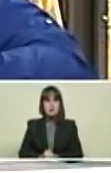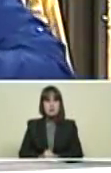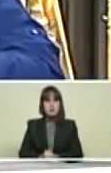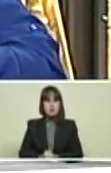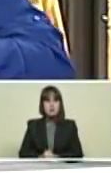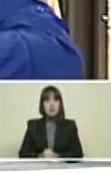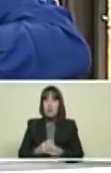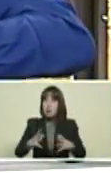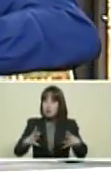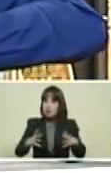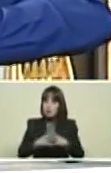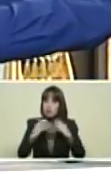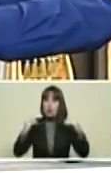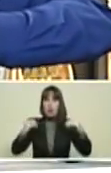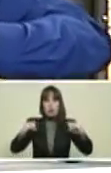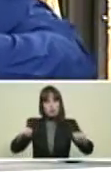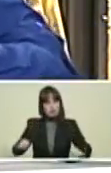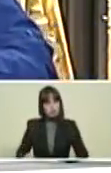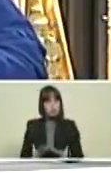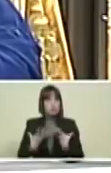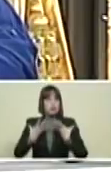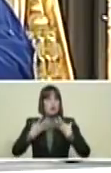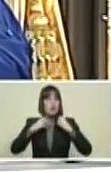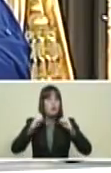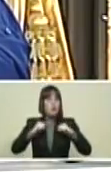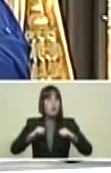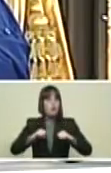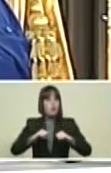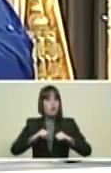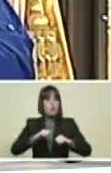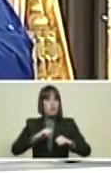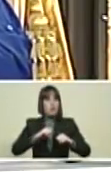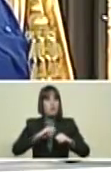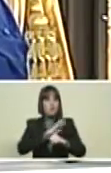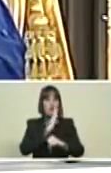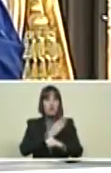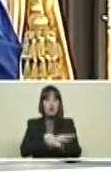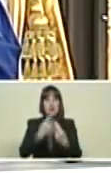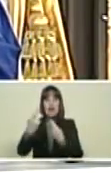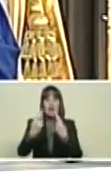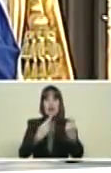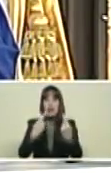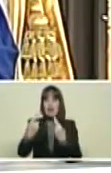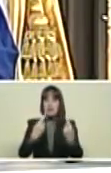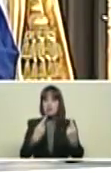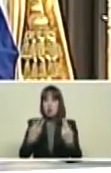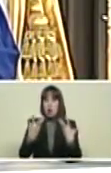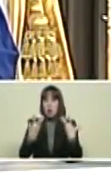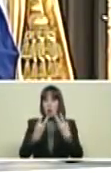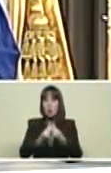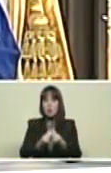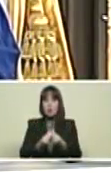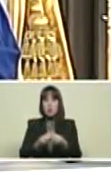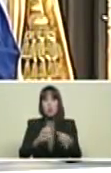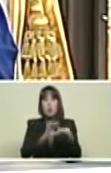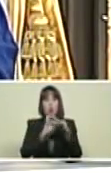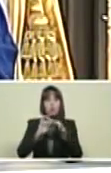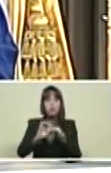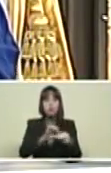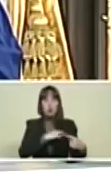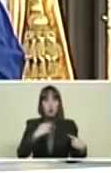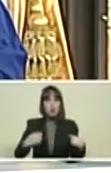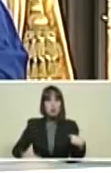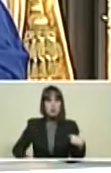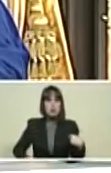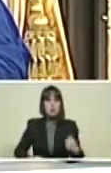reanimación, del refortalecimiento de la relación con China. Queridos compatriotas, vamos